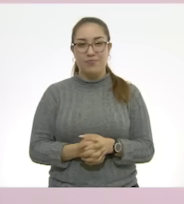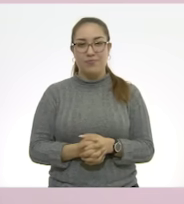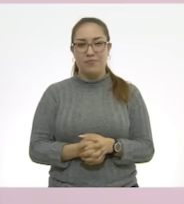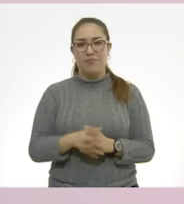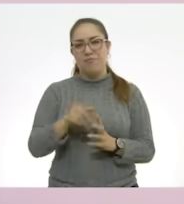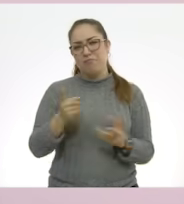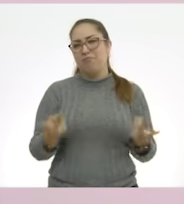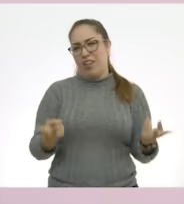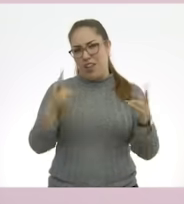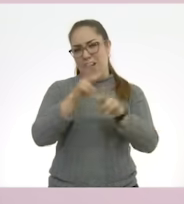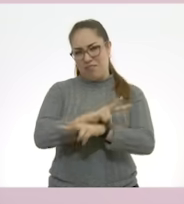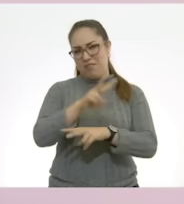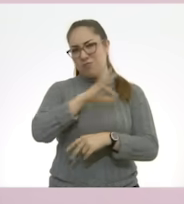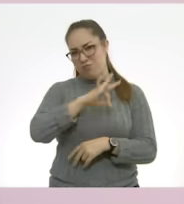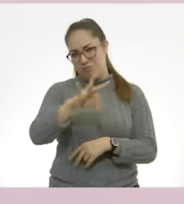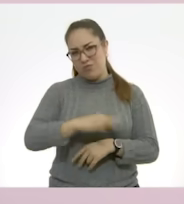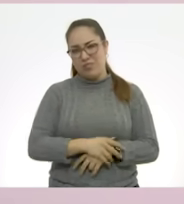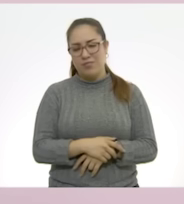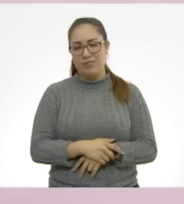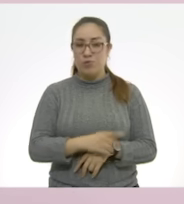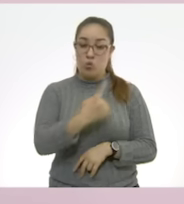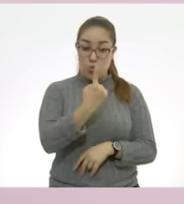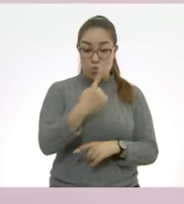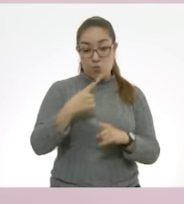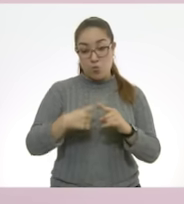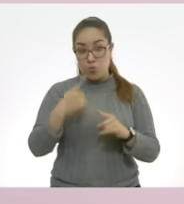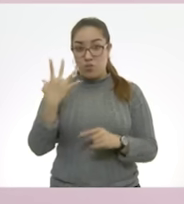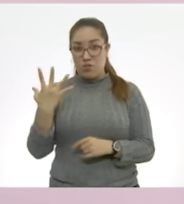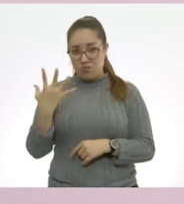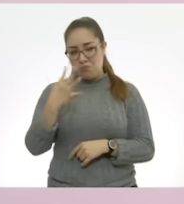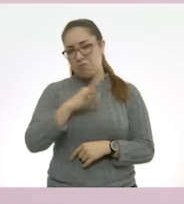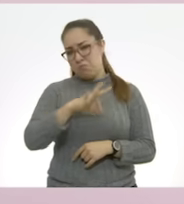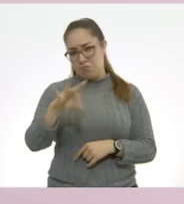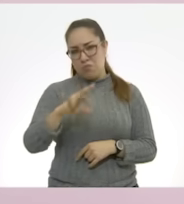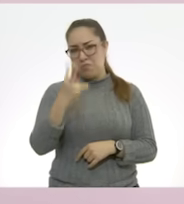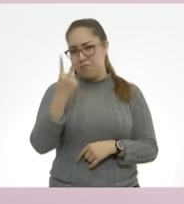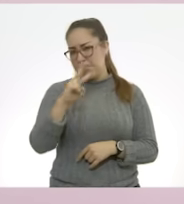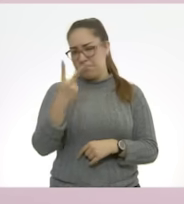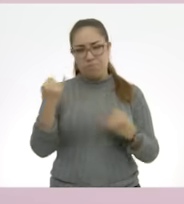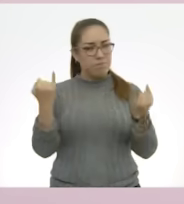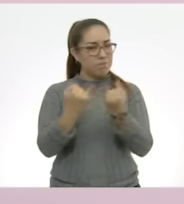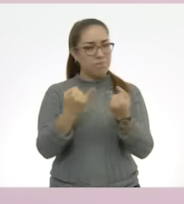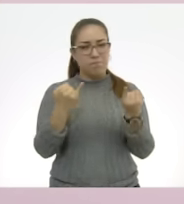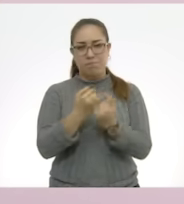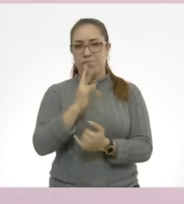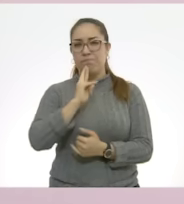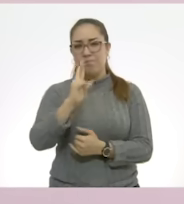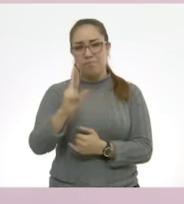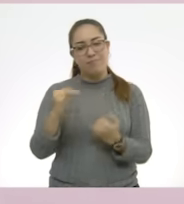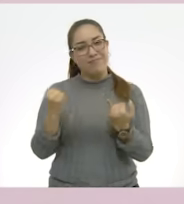Puedes invertirla también. 1 por 5. Va a dar el mismo resultado.